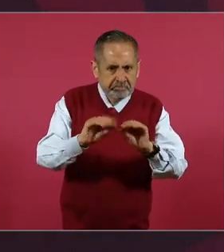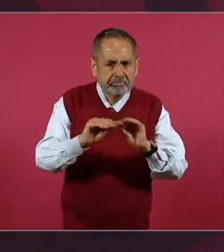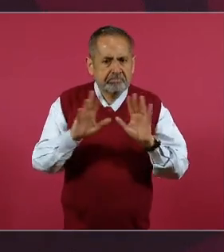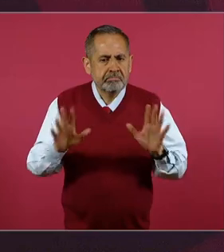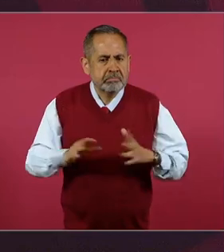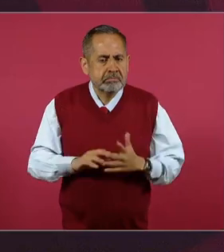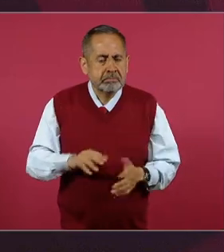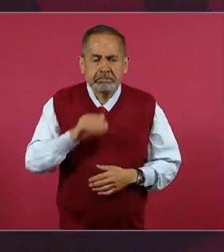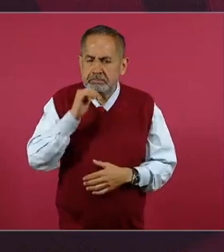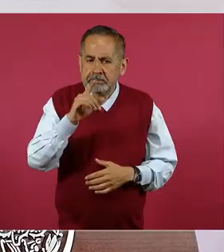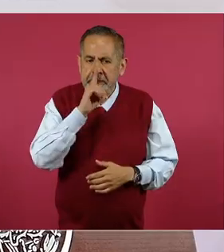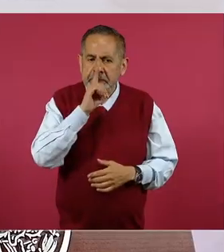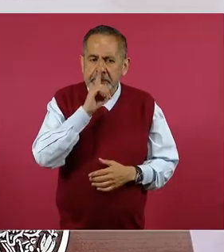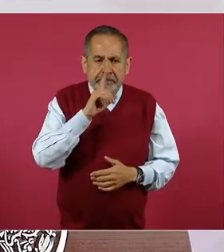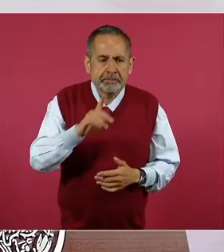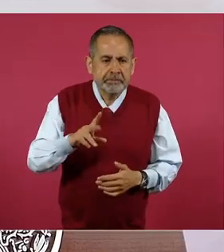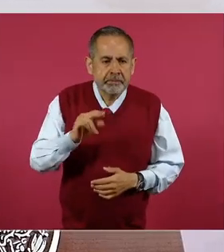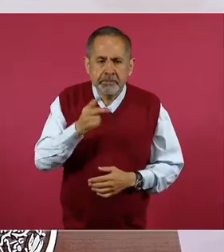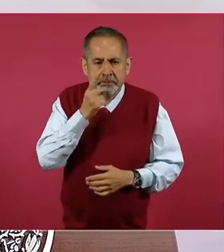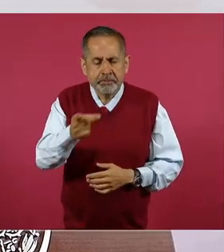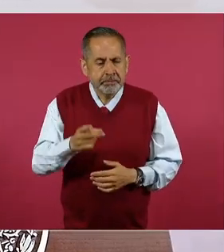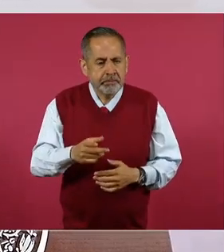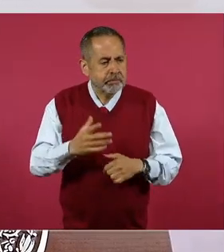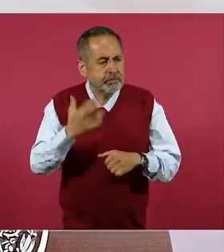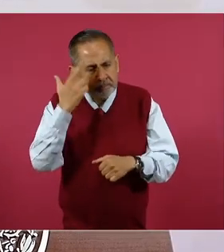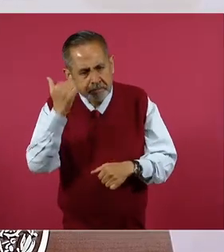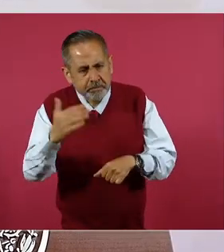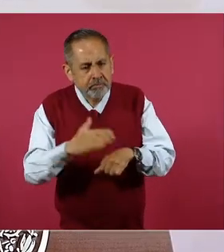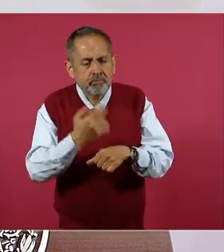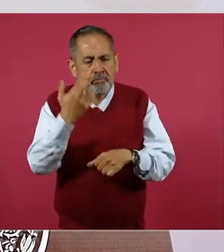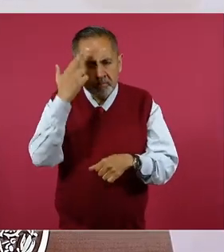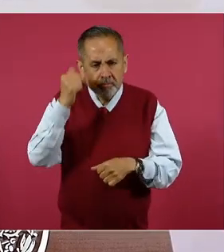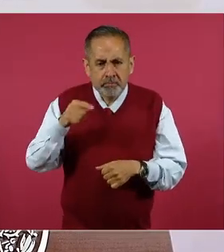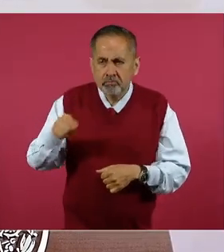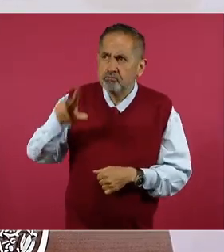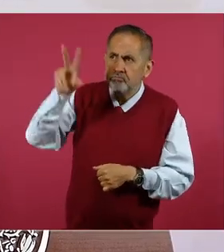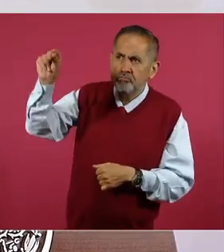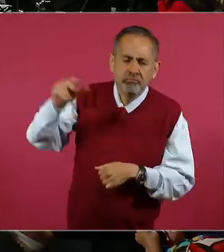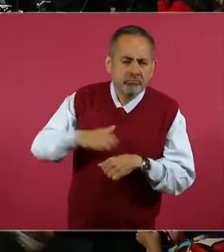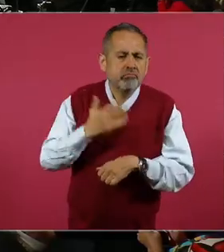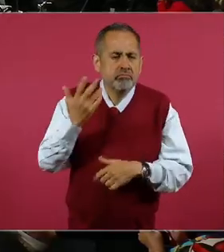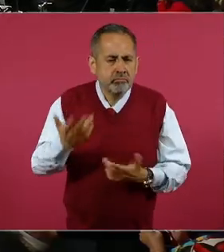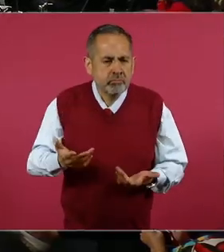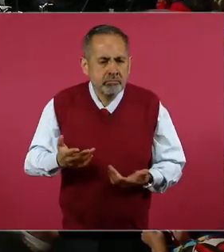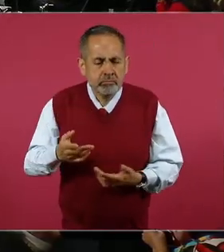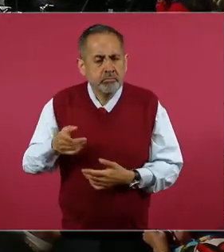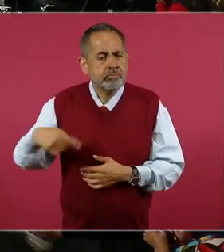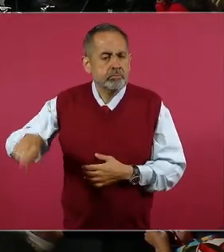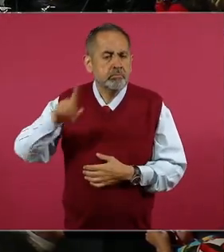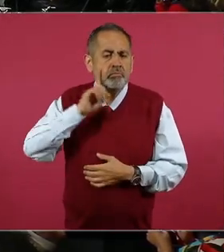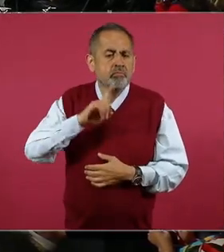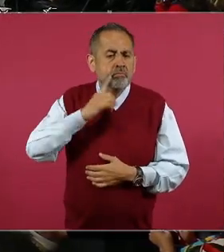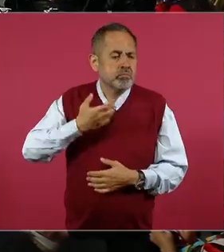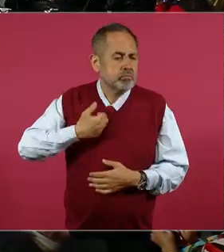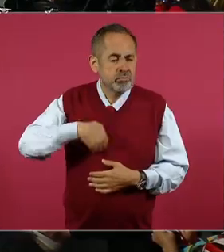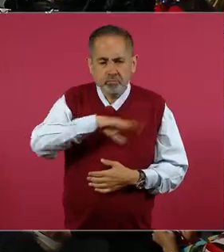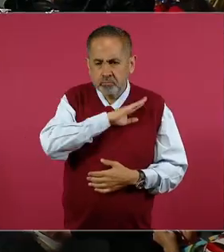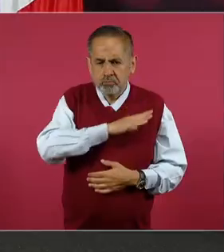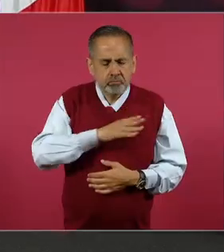de el porqué de la postura de la